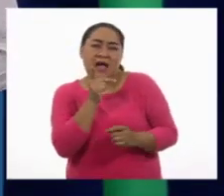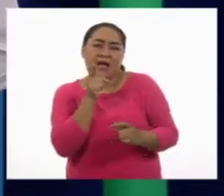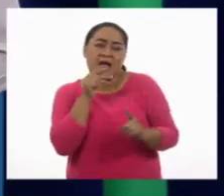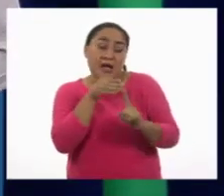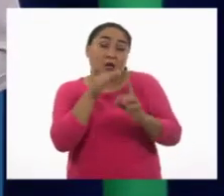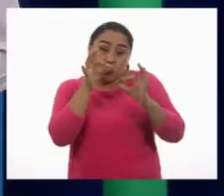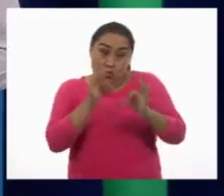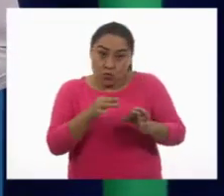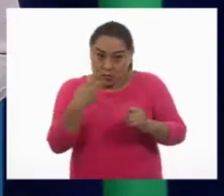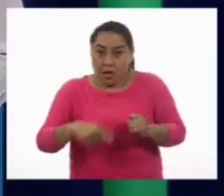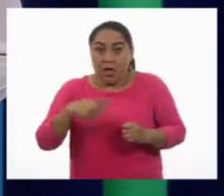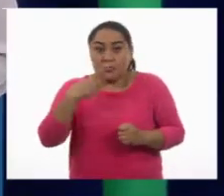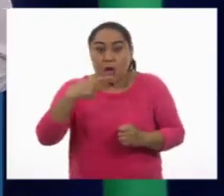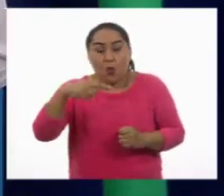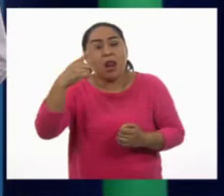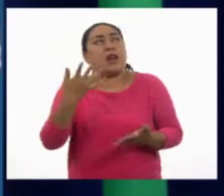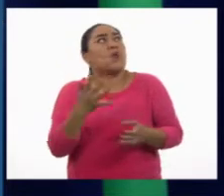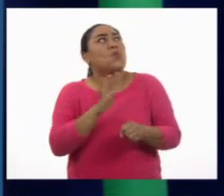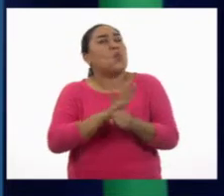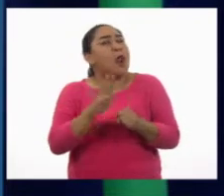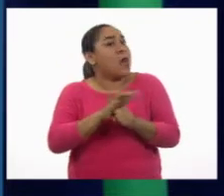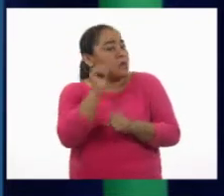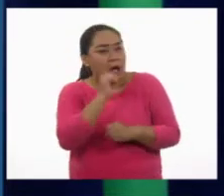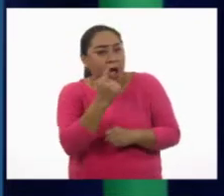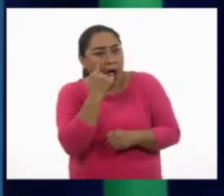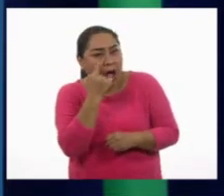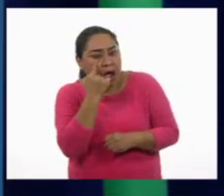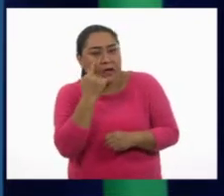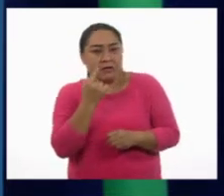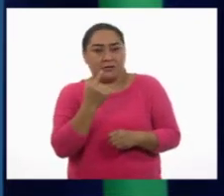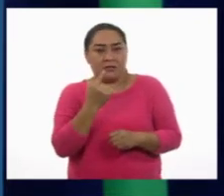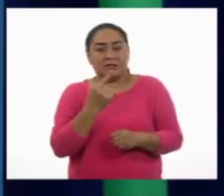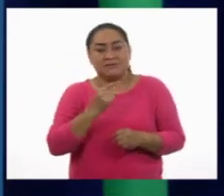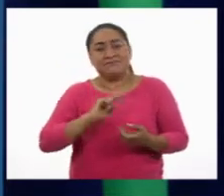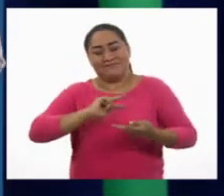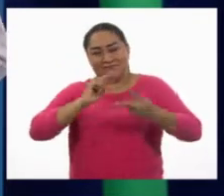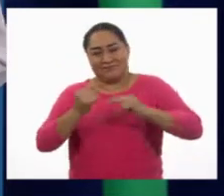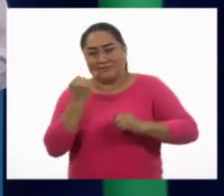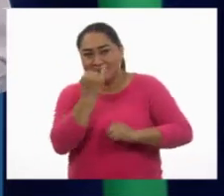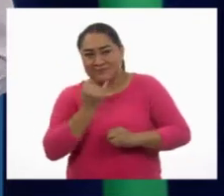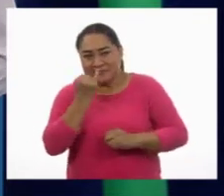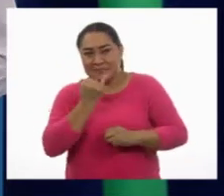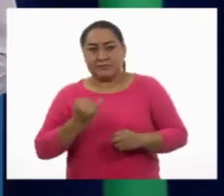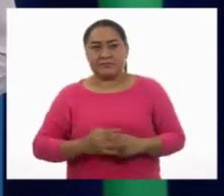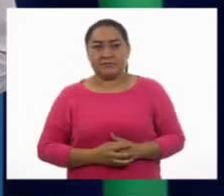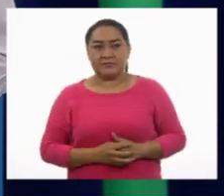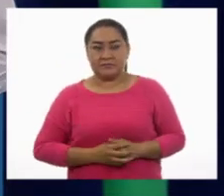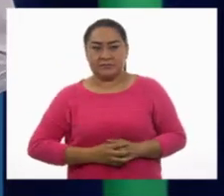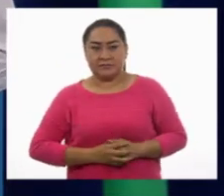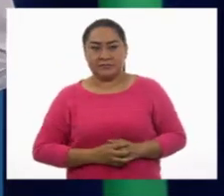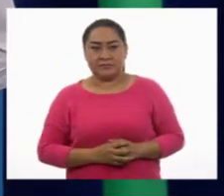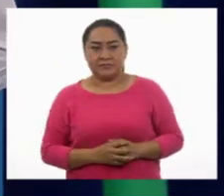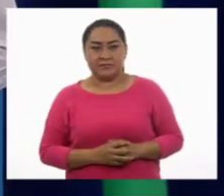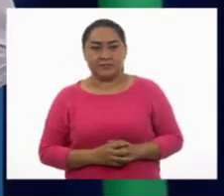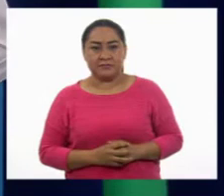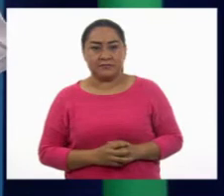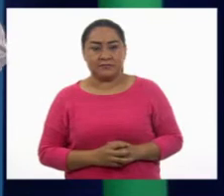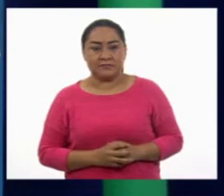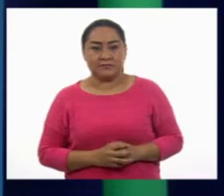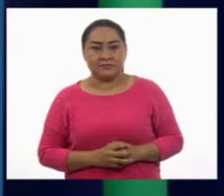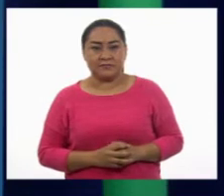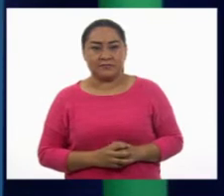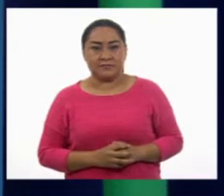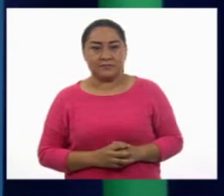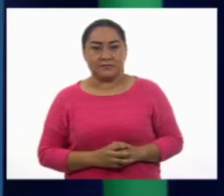origen náhuatl. Algunas de ellas son Mushe Tikmatilo, Sesequen Lastolis, Tuyashka Nahuatl,